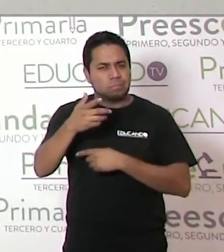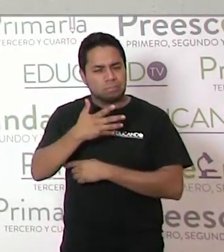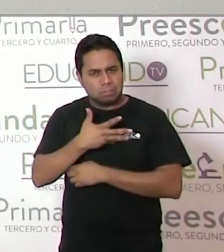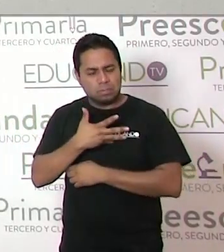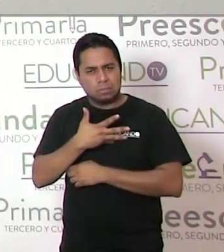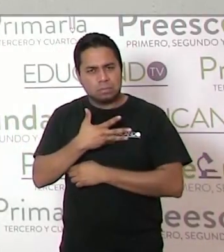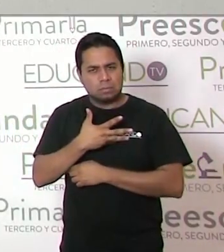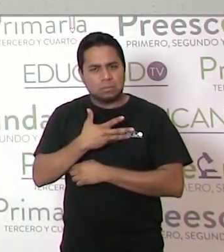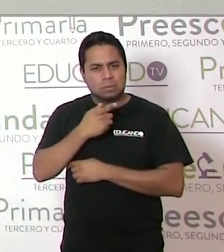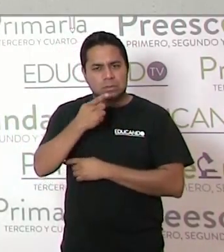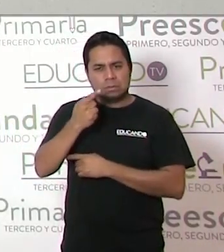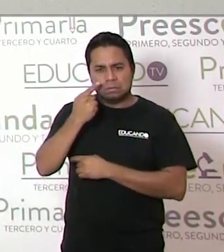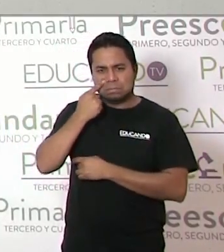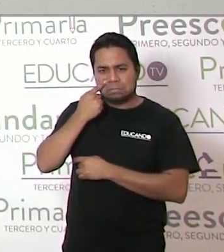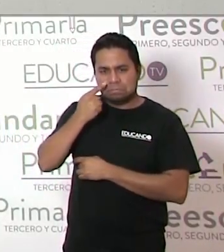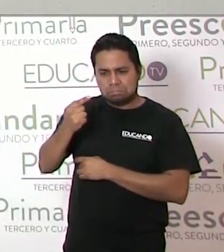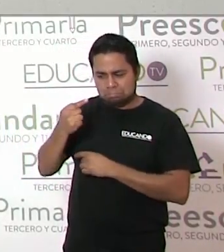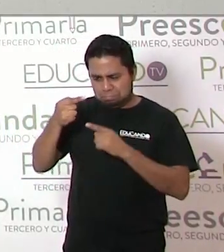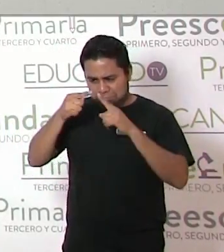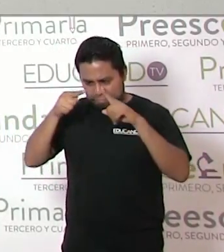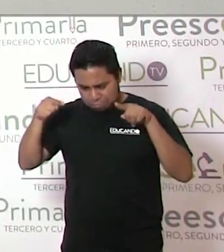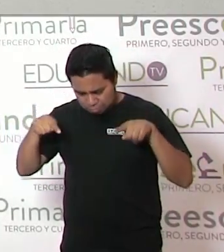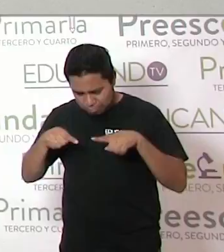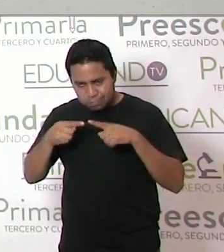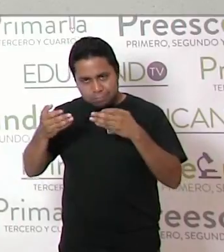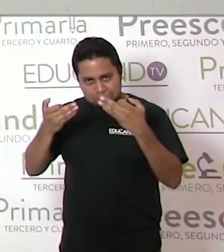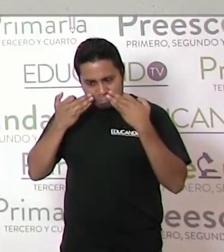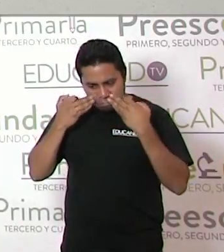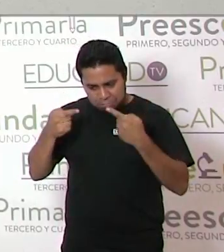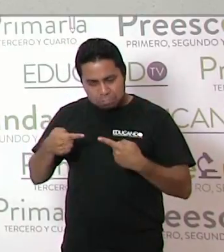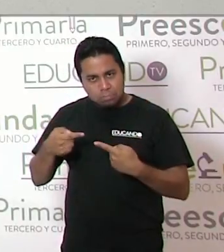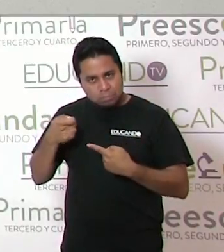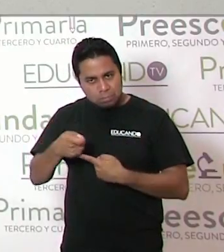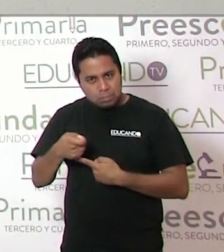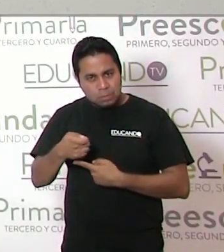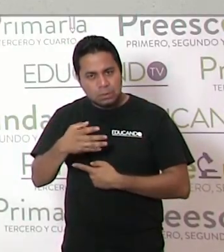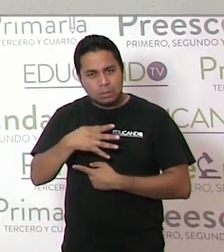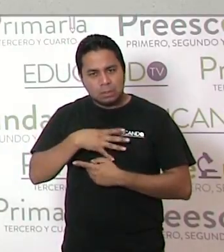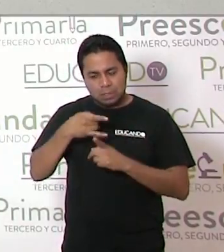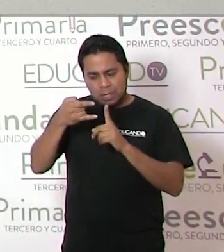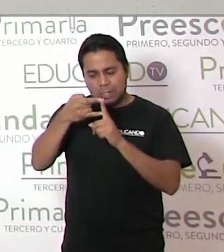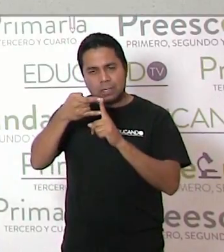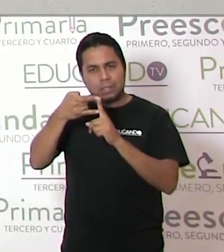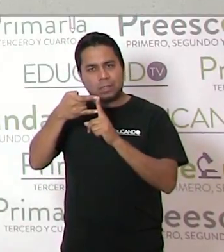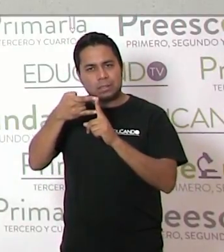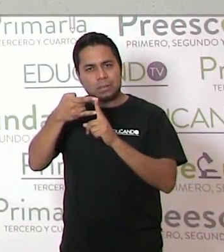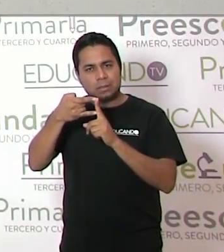¿Logras ver esta figura? Es un rectángulo.